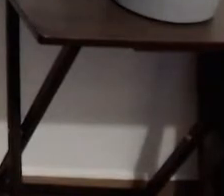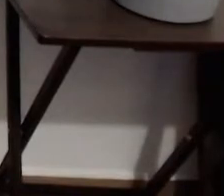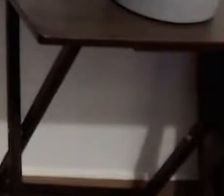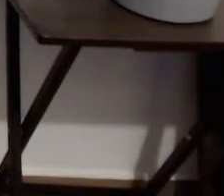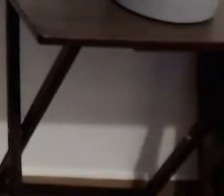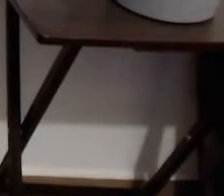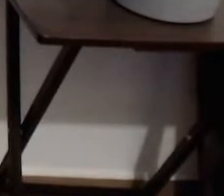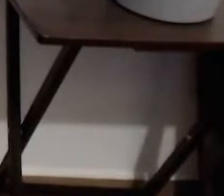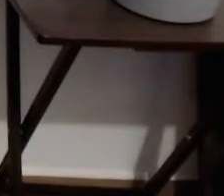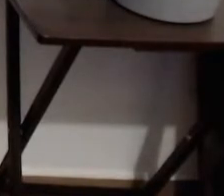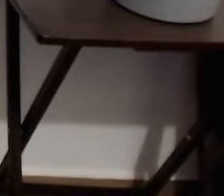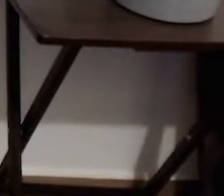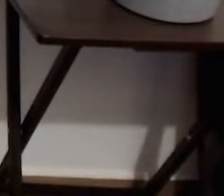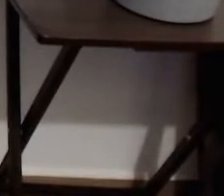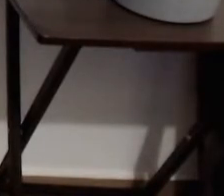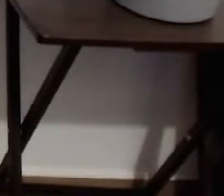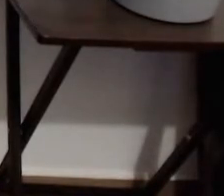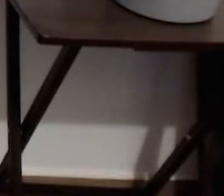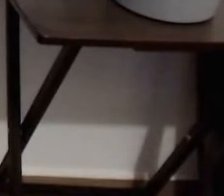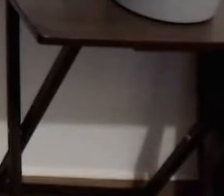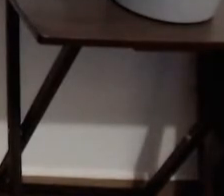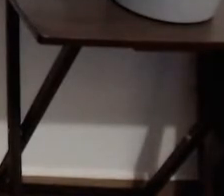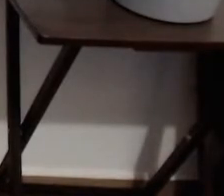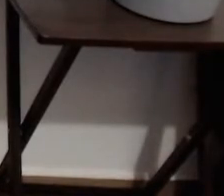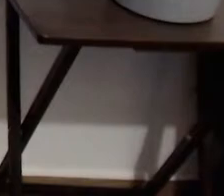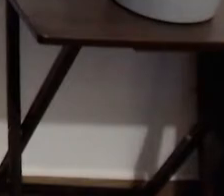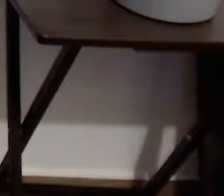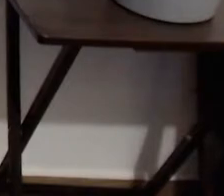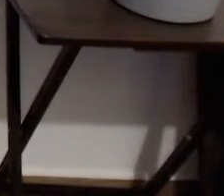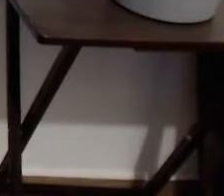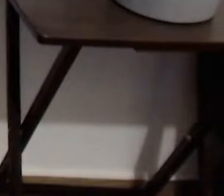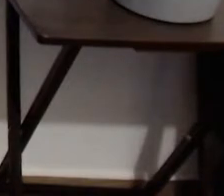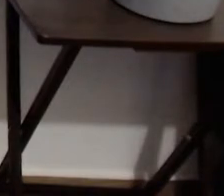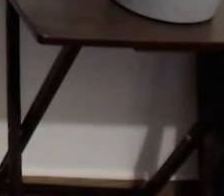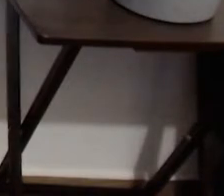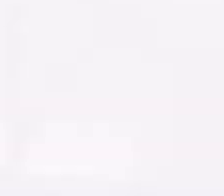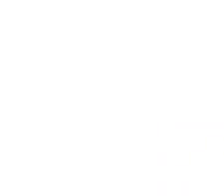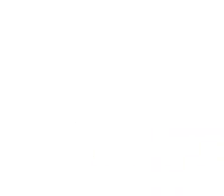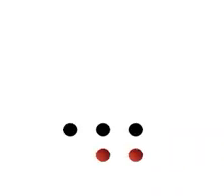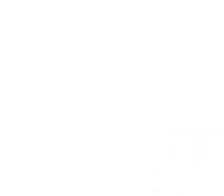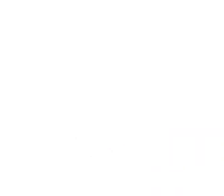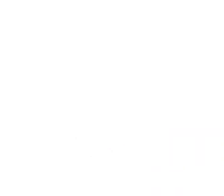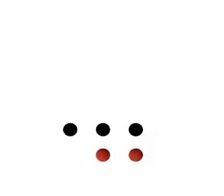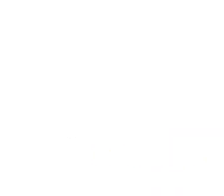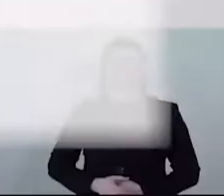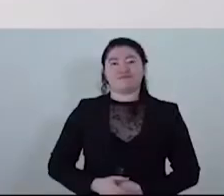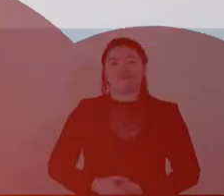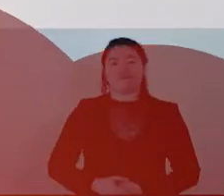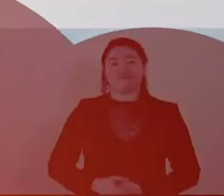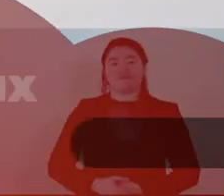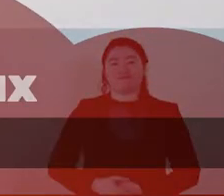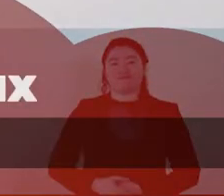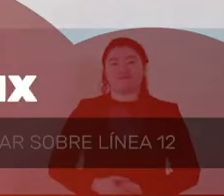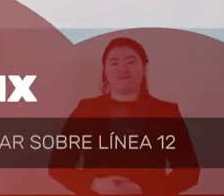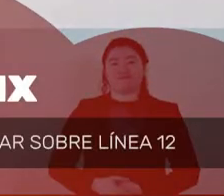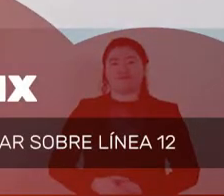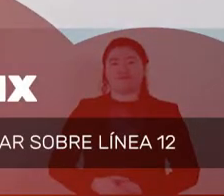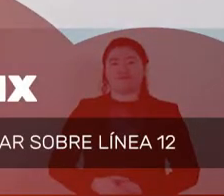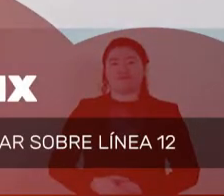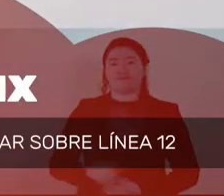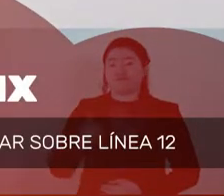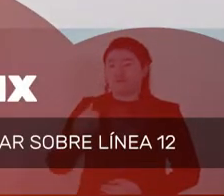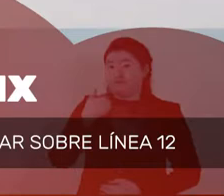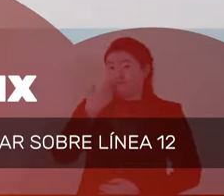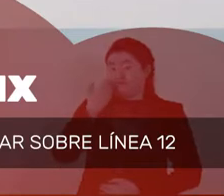preliminar a la línea 12 del metro, y esto es lo que se dijo en conferencia de prensa. El derrumbe de la línea 12 del sistema de